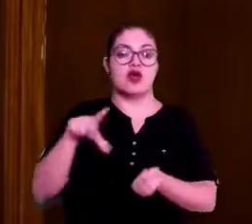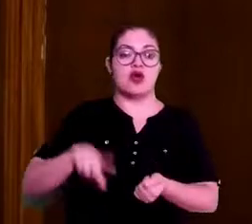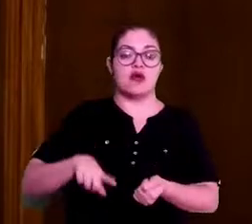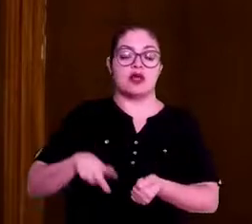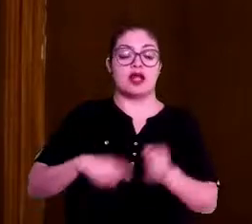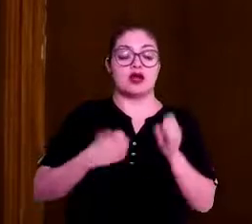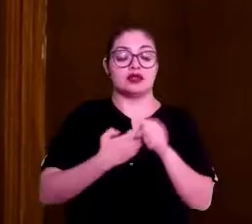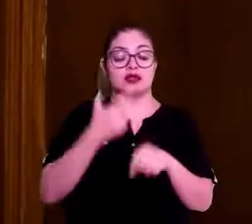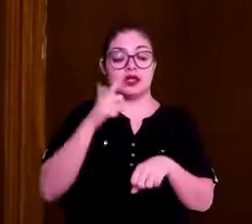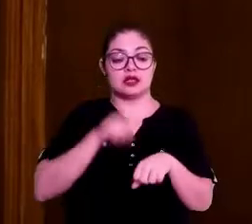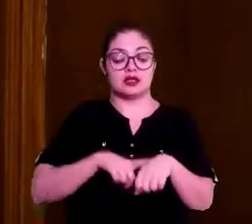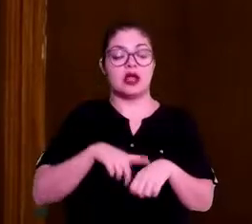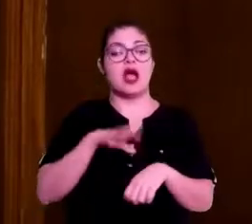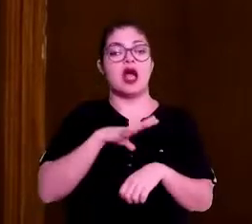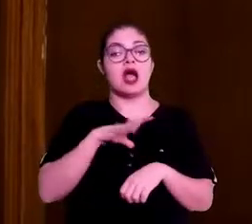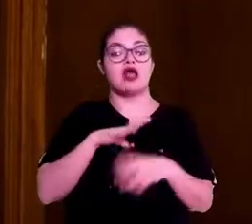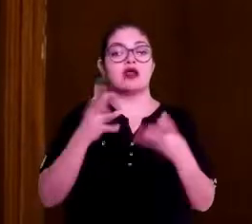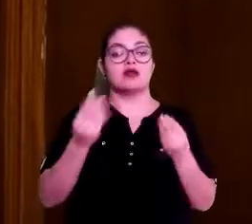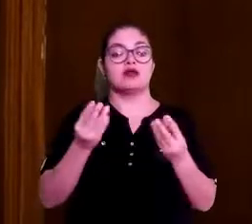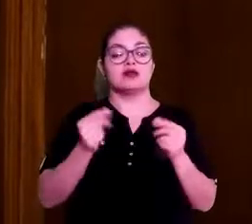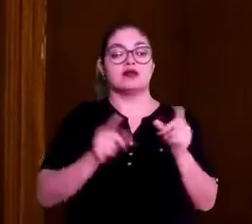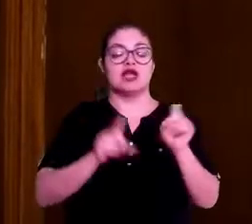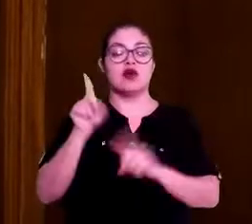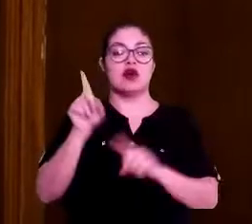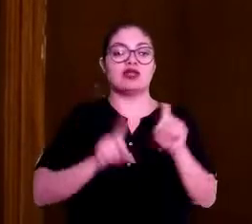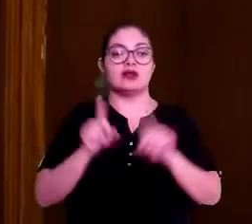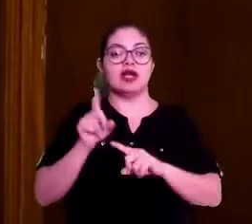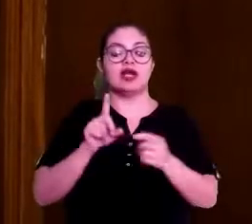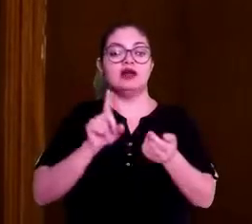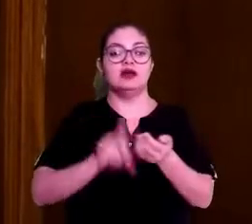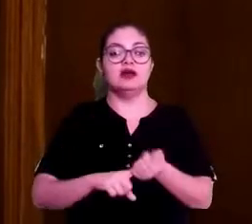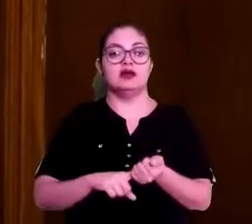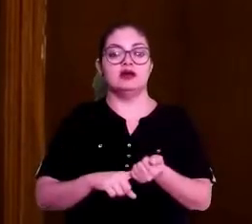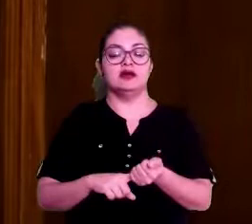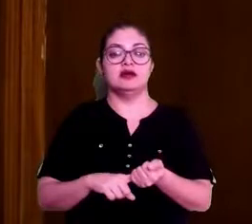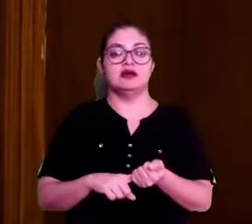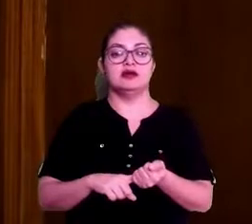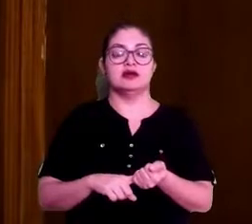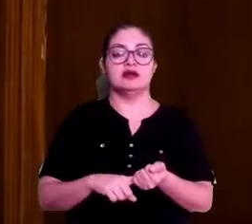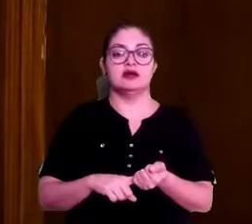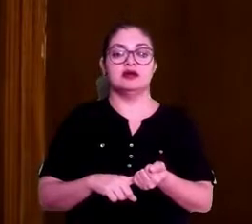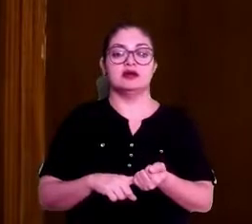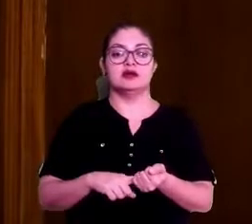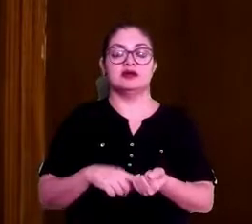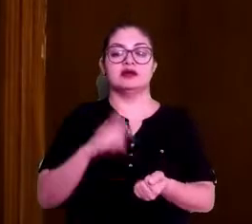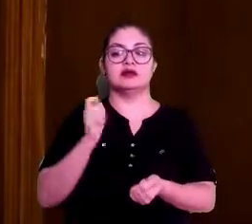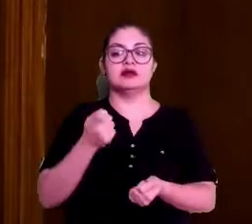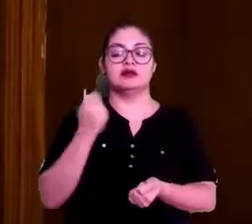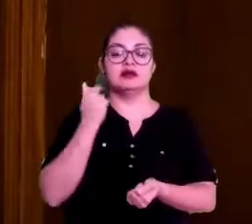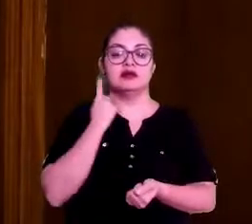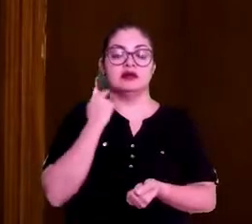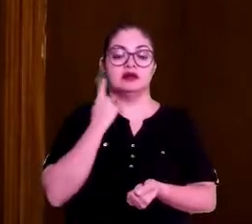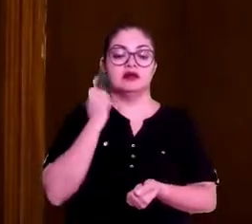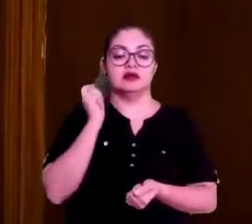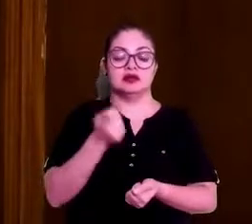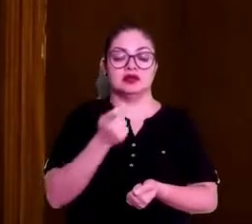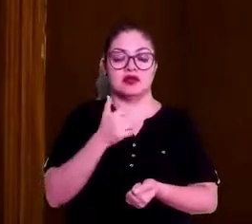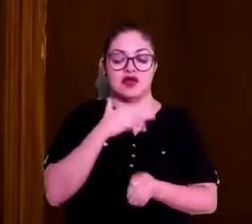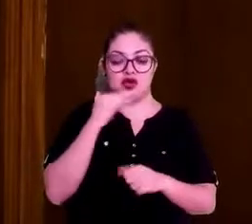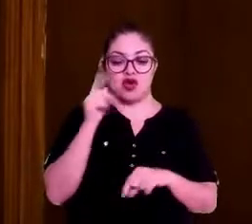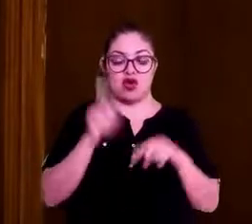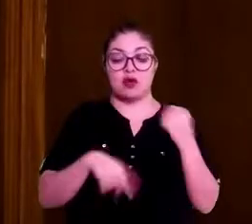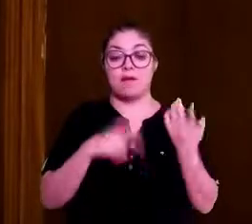estatal se generaban muchas dudas y a veces se confundía con la mala práctica de corrupción. En